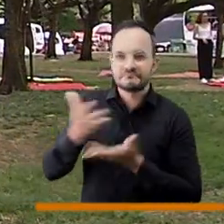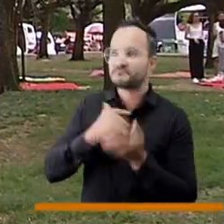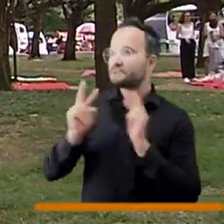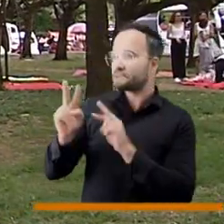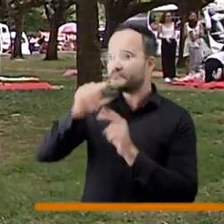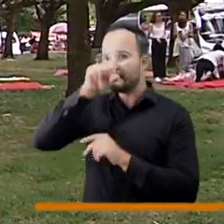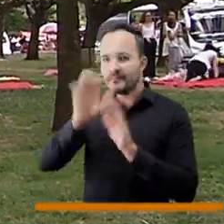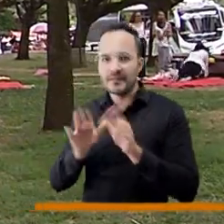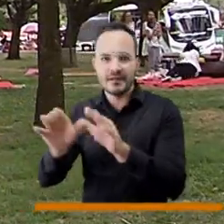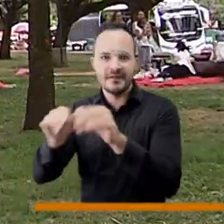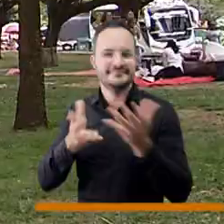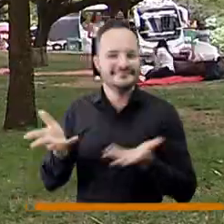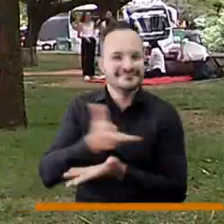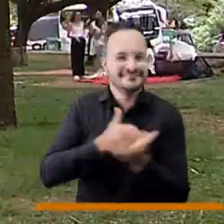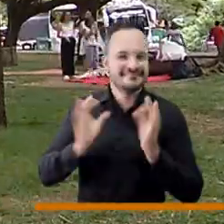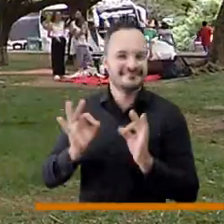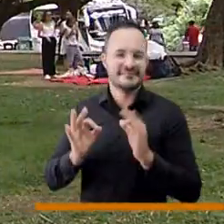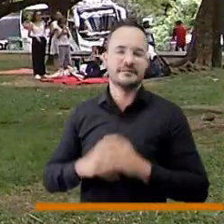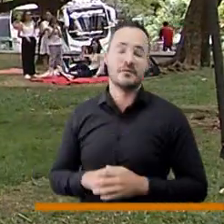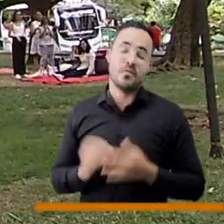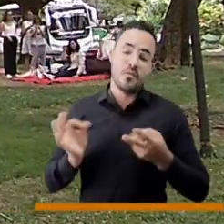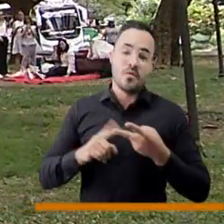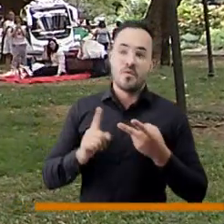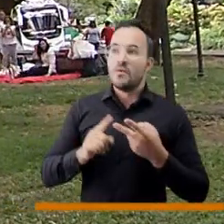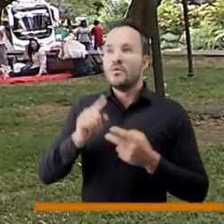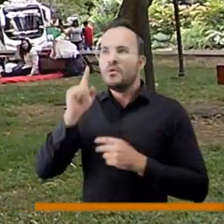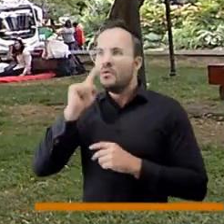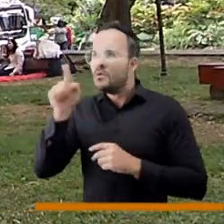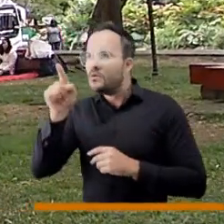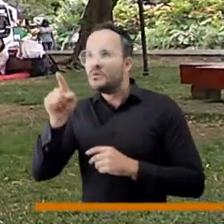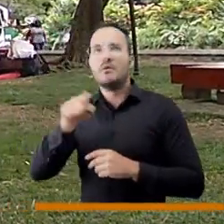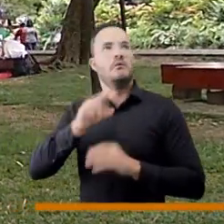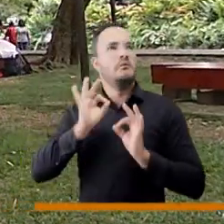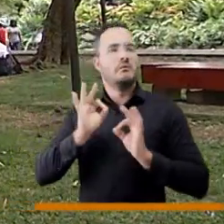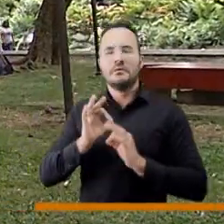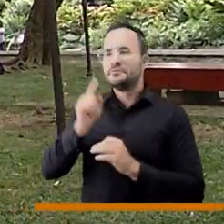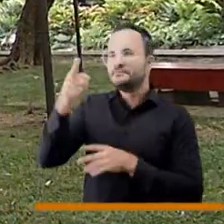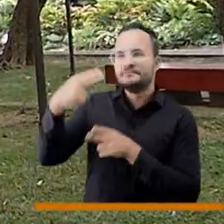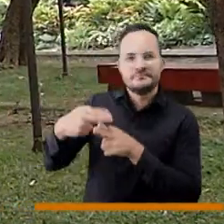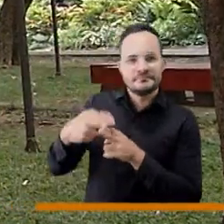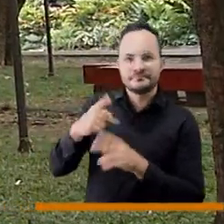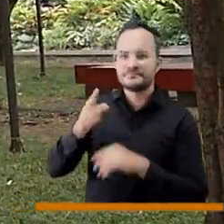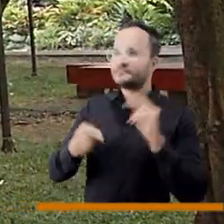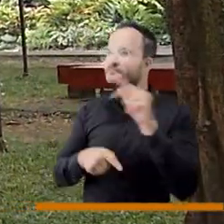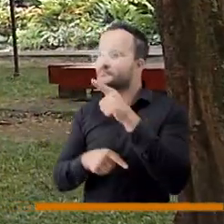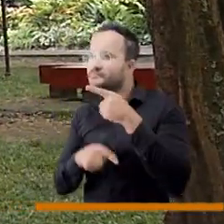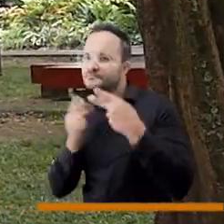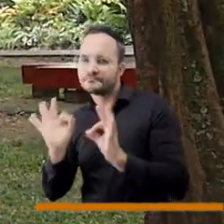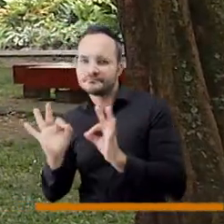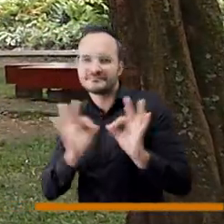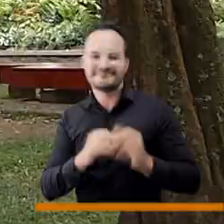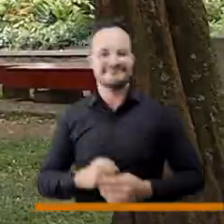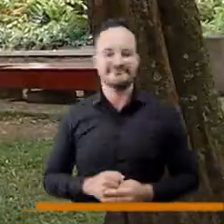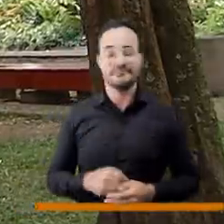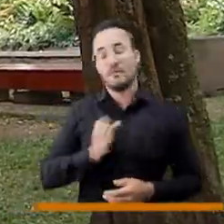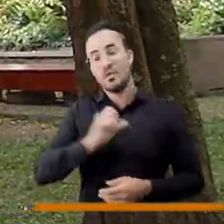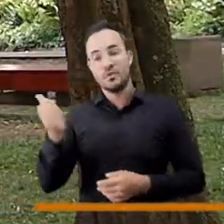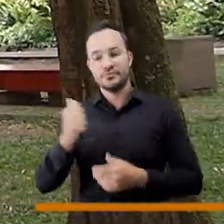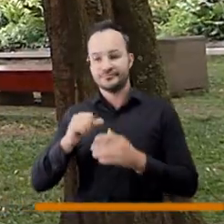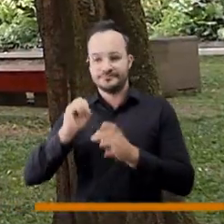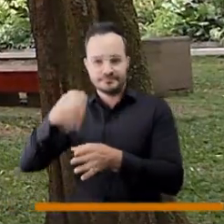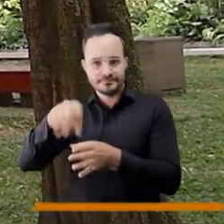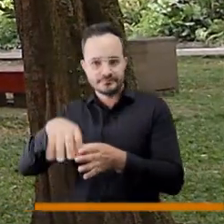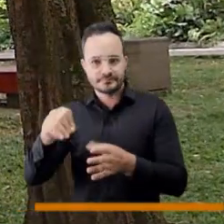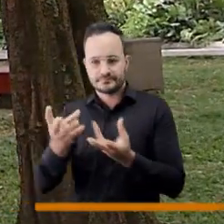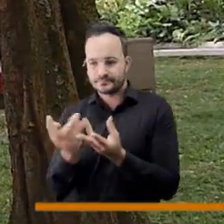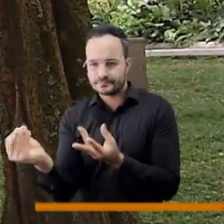todas estas aves, pero también hacemos avistamiento de aves. Hacemos actividades que tienen que ver con la separación de residuos sólidos